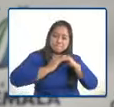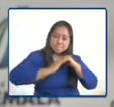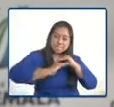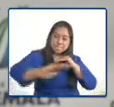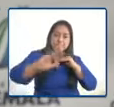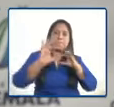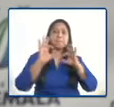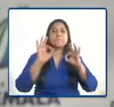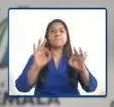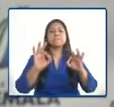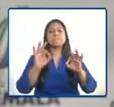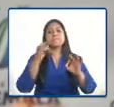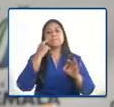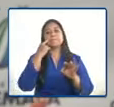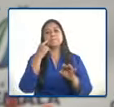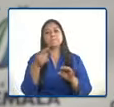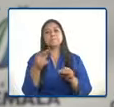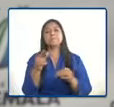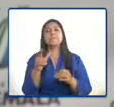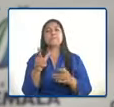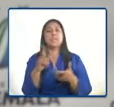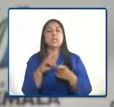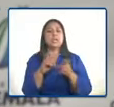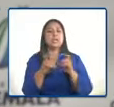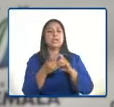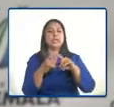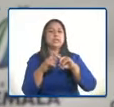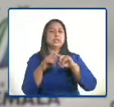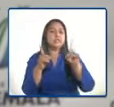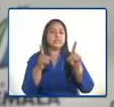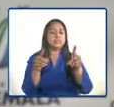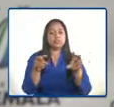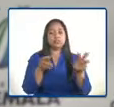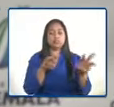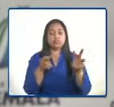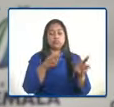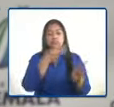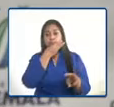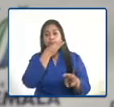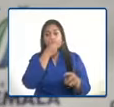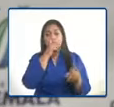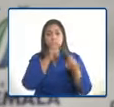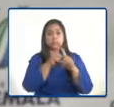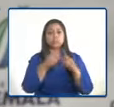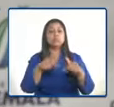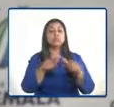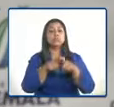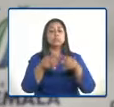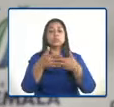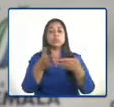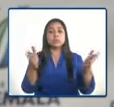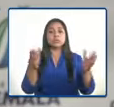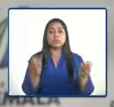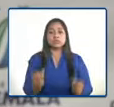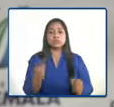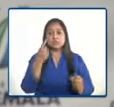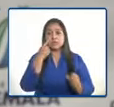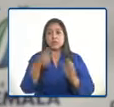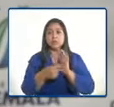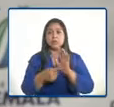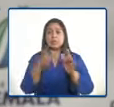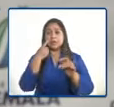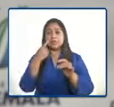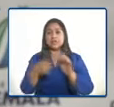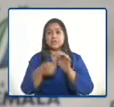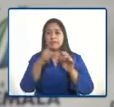que viene a darle un look totalmente distinto, moderno a las salas de abordaje y principalmente limpio, un